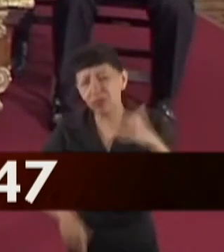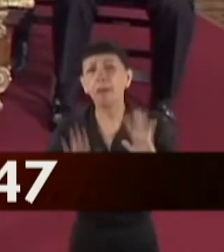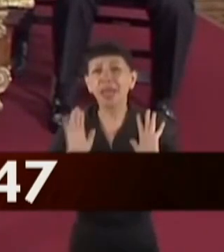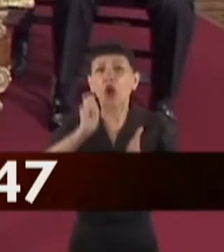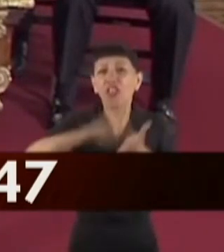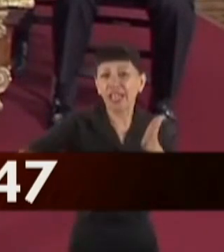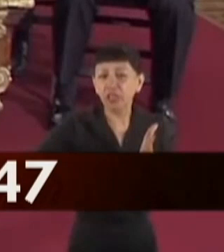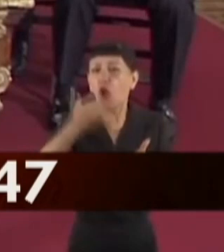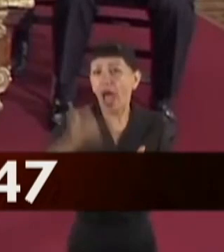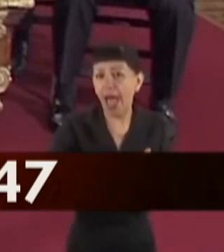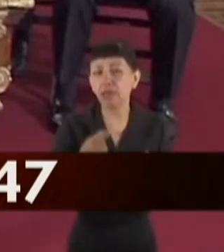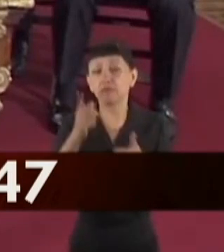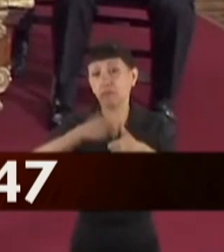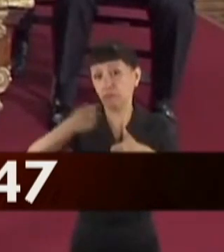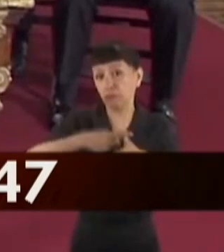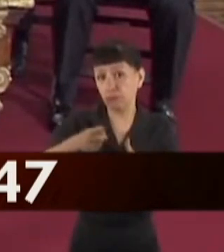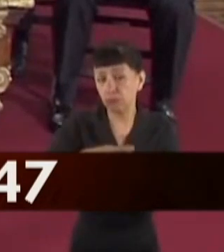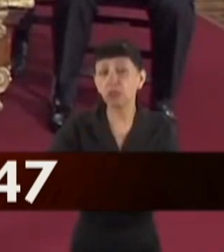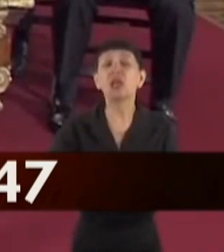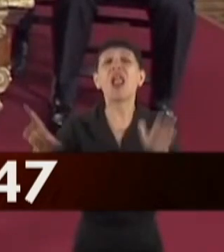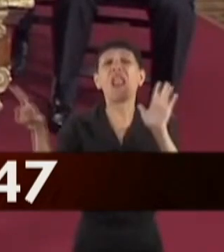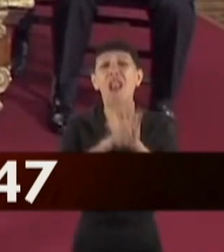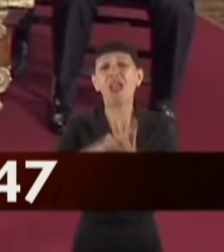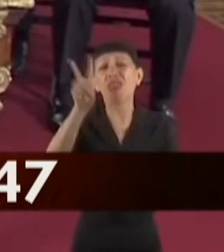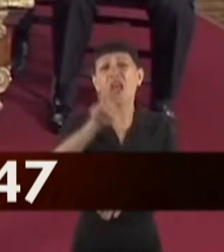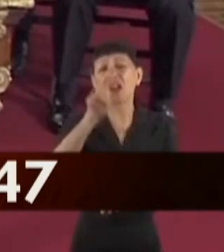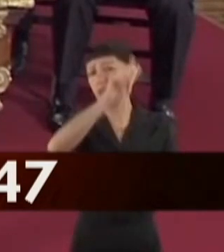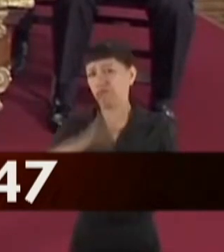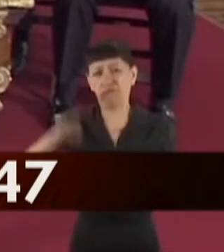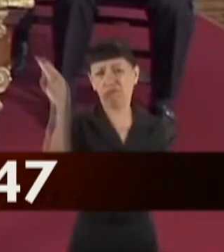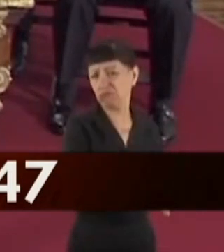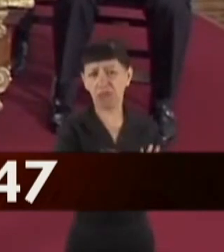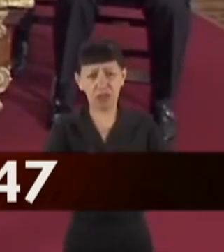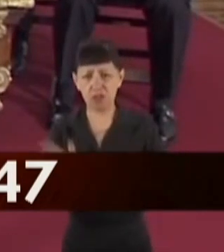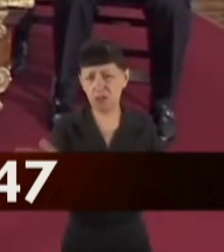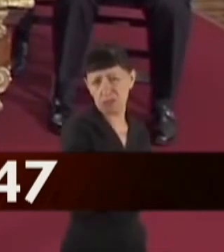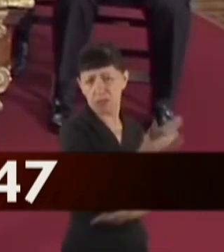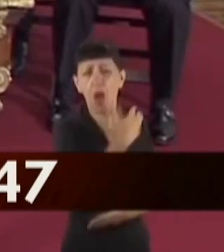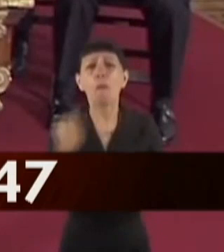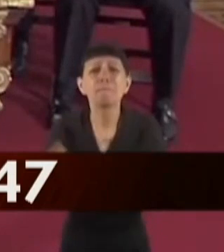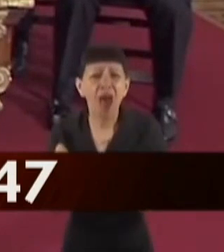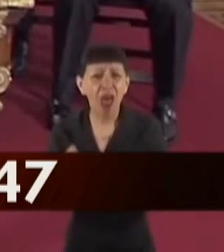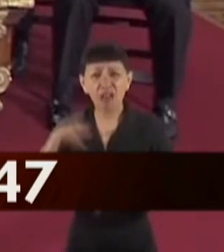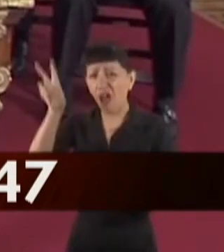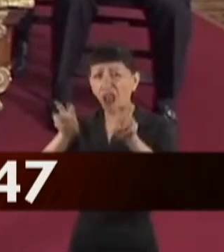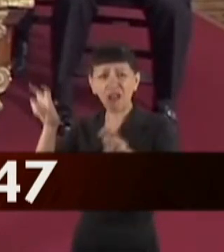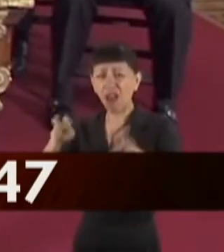y bueno, vas a empezar a cortar cosas. Y esto es lo que nos pasaba en la Argentina, nos veníamos gastando de más y con